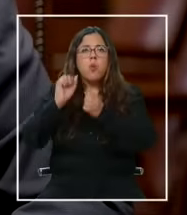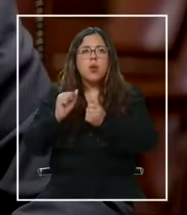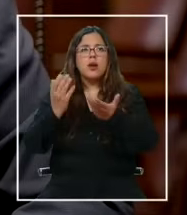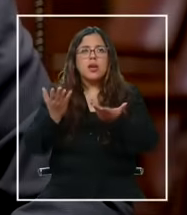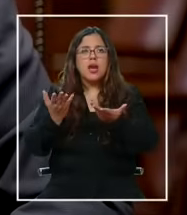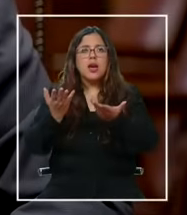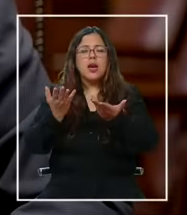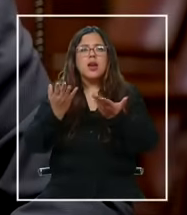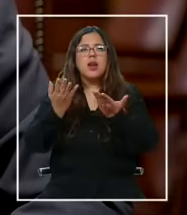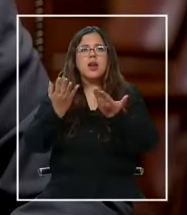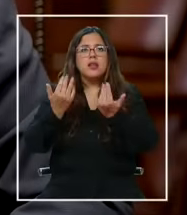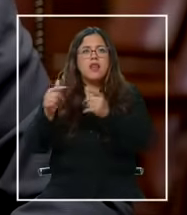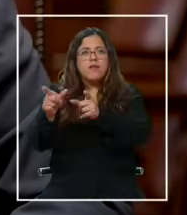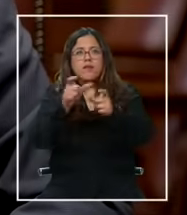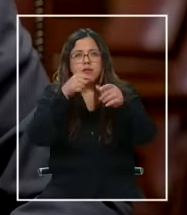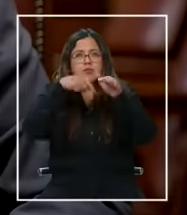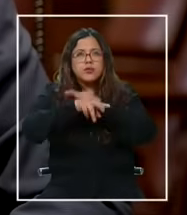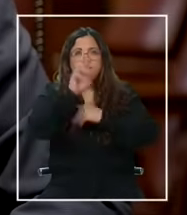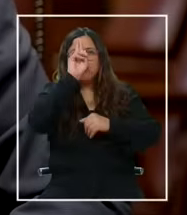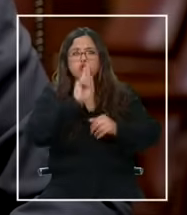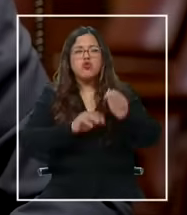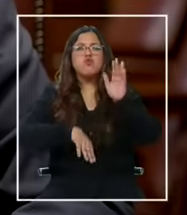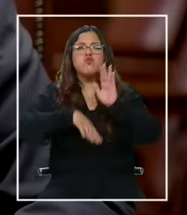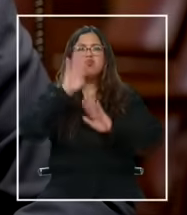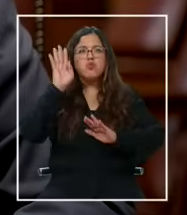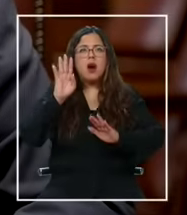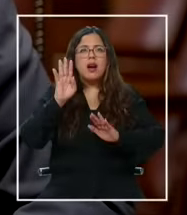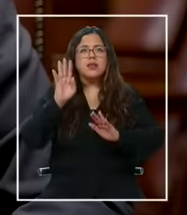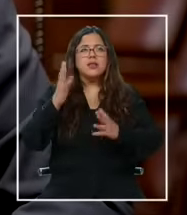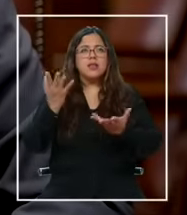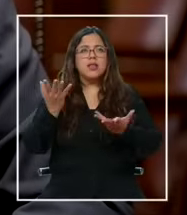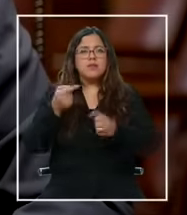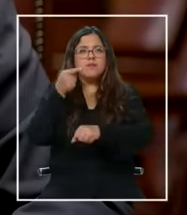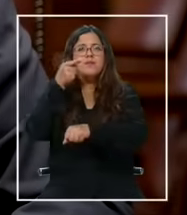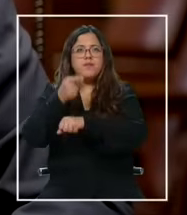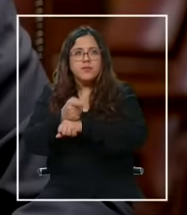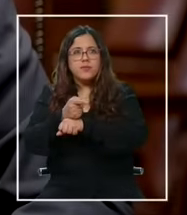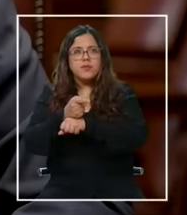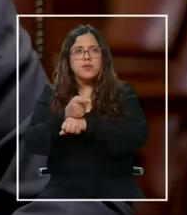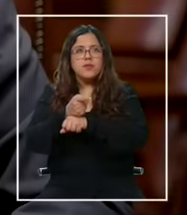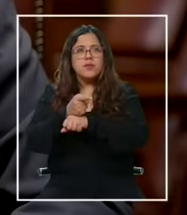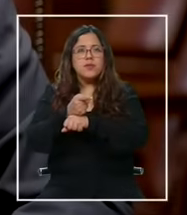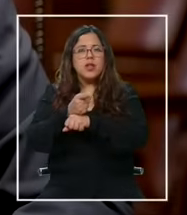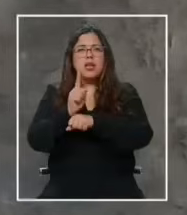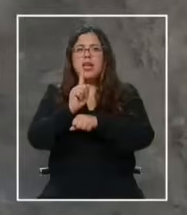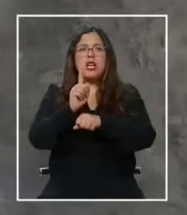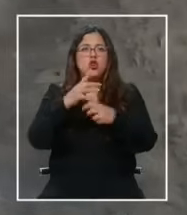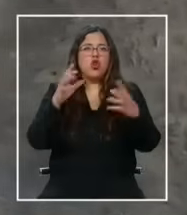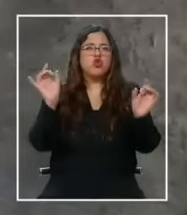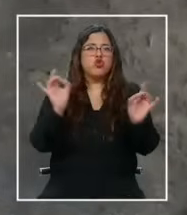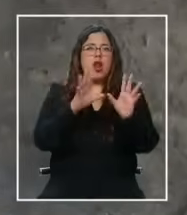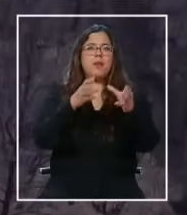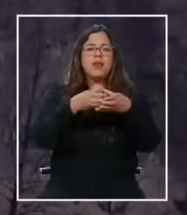más injerencia y un rol más preponderante por sobre la corporación nacional